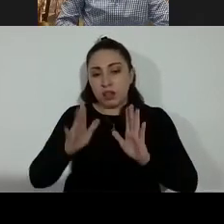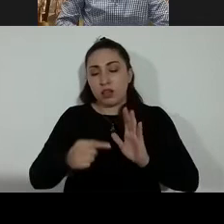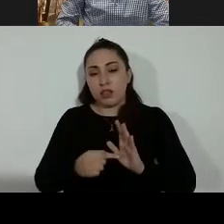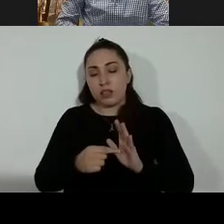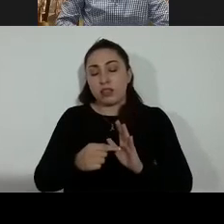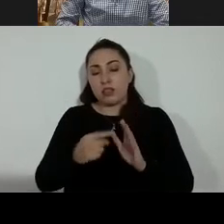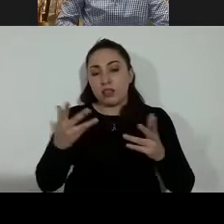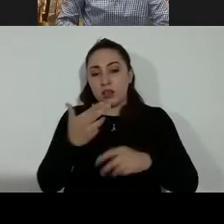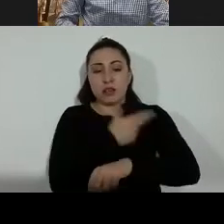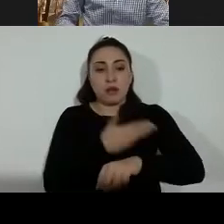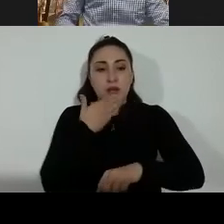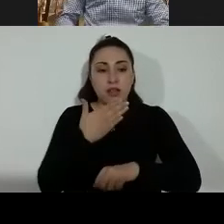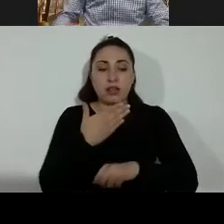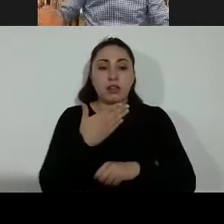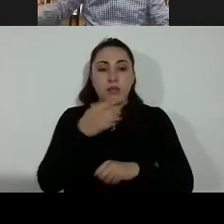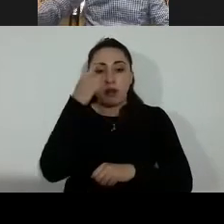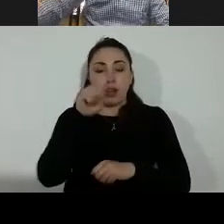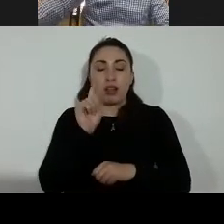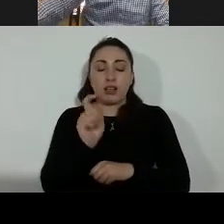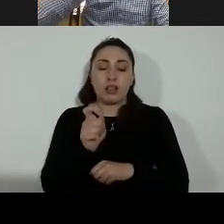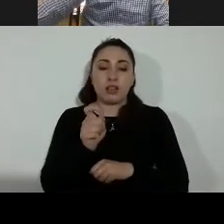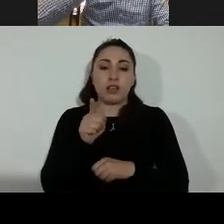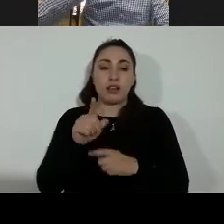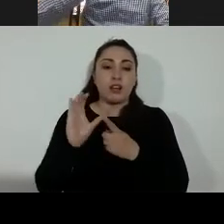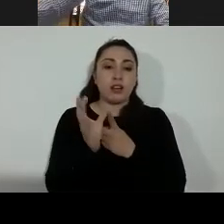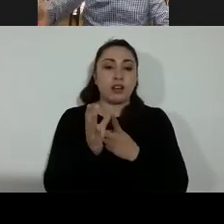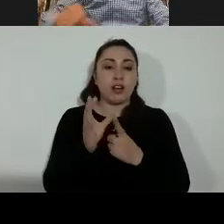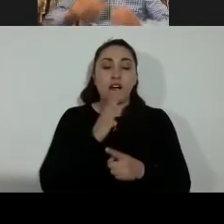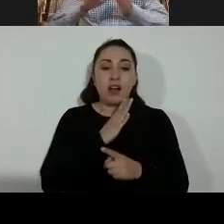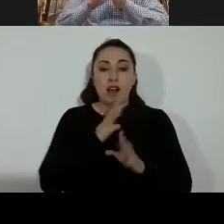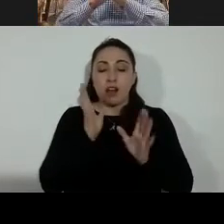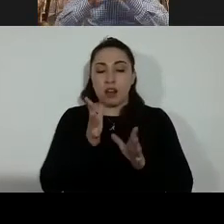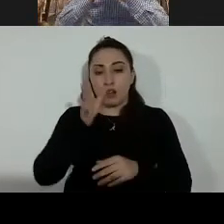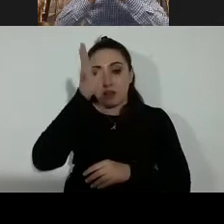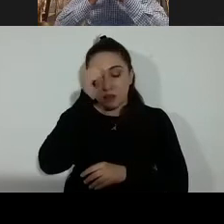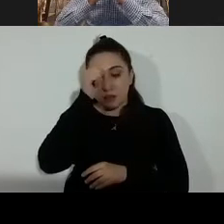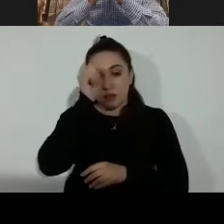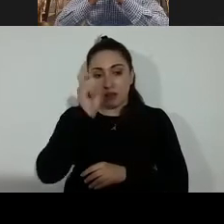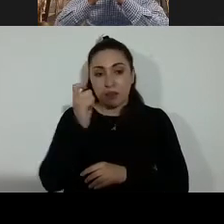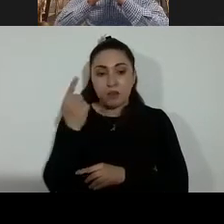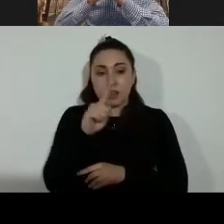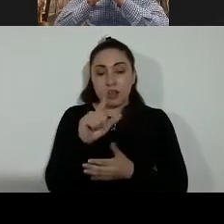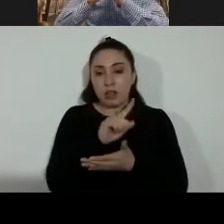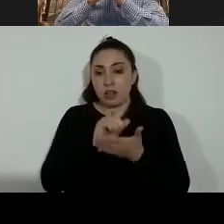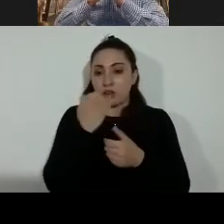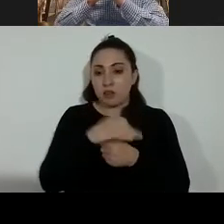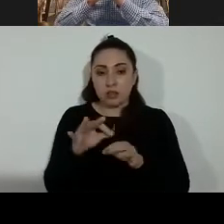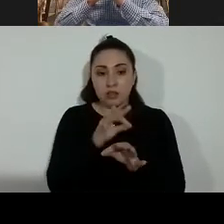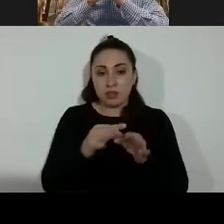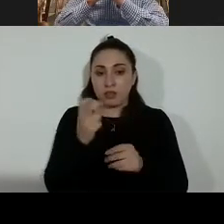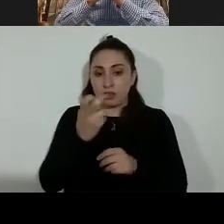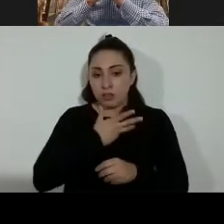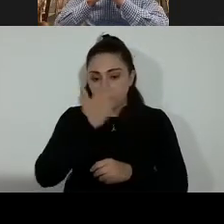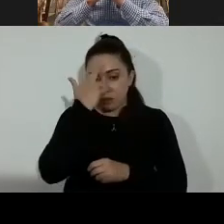y para que las comisiones estén de acuerdo a lo que mandata nuestra ley orgánica. Es